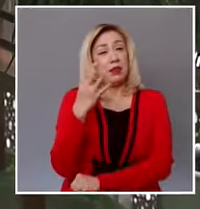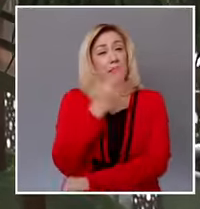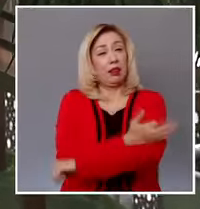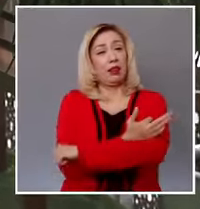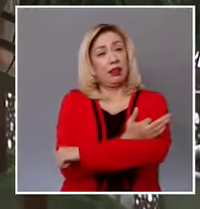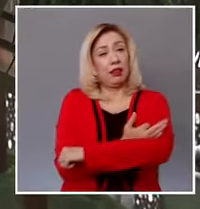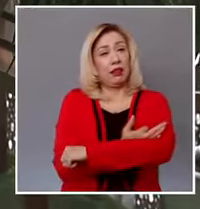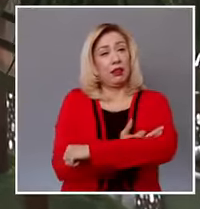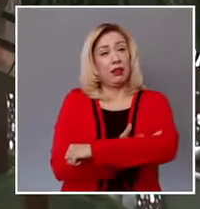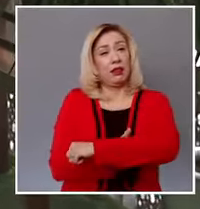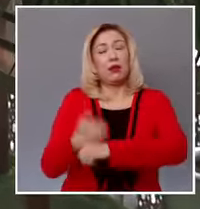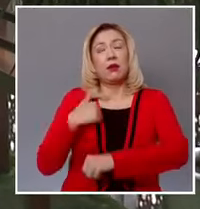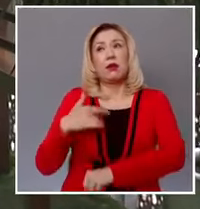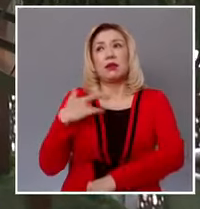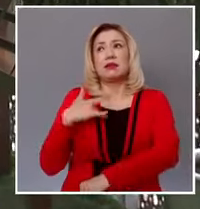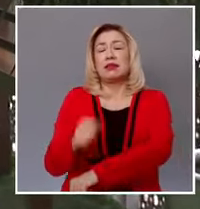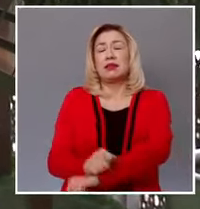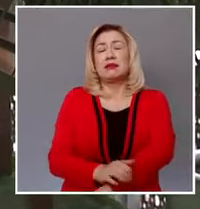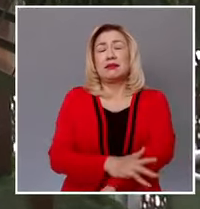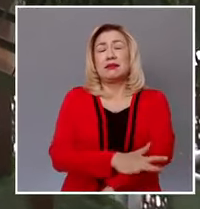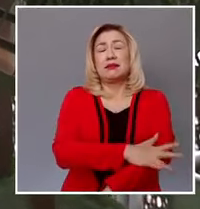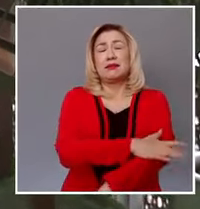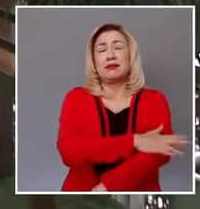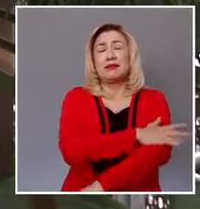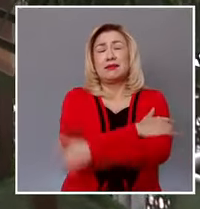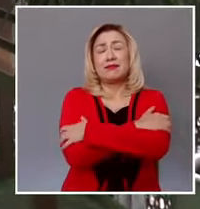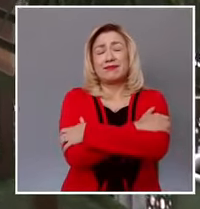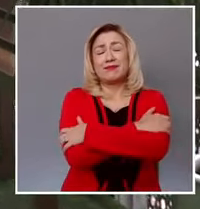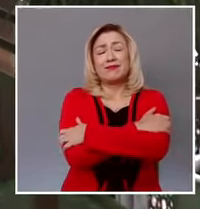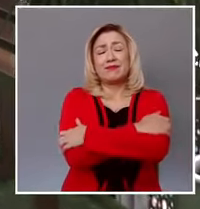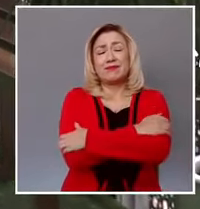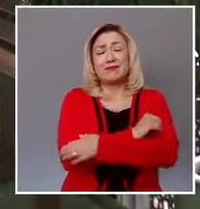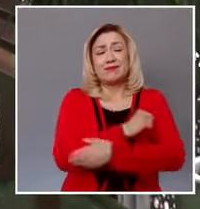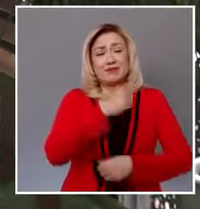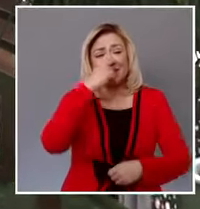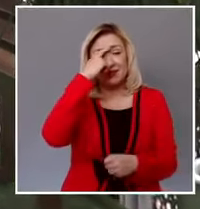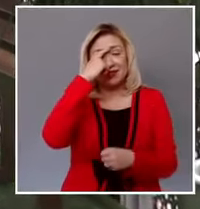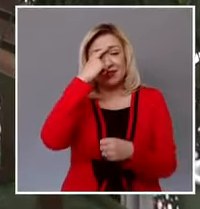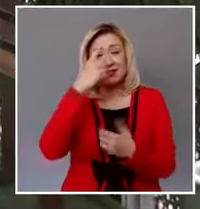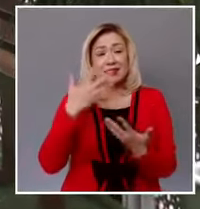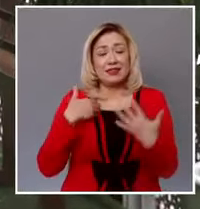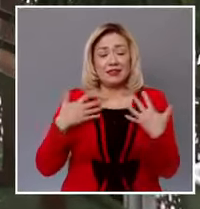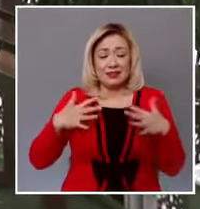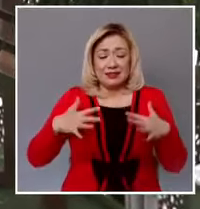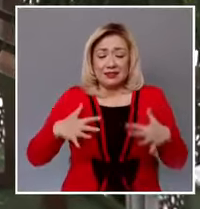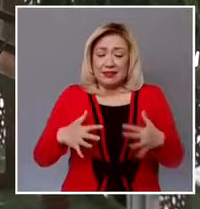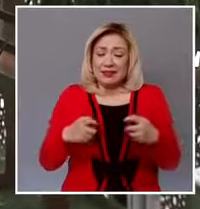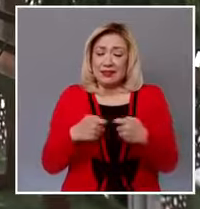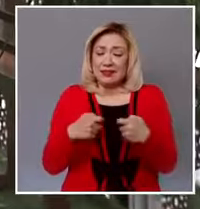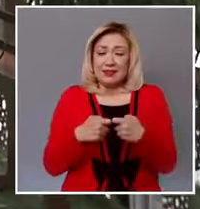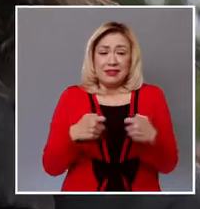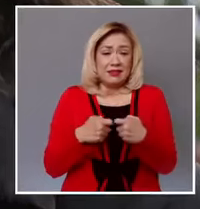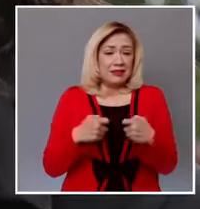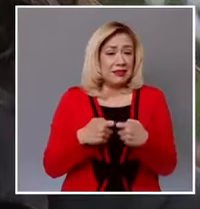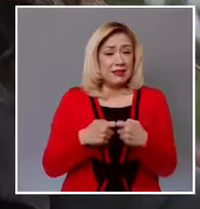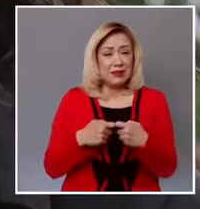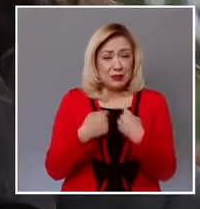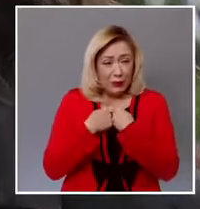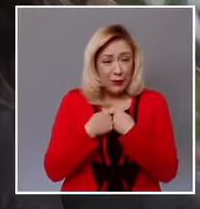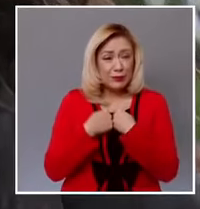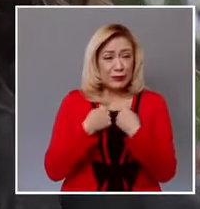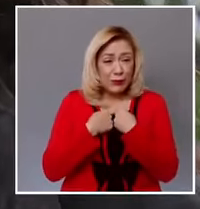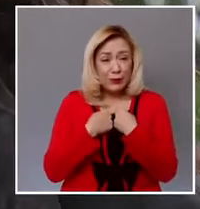que todavía no la supero. Empecé a temblar y literal yo le dije, ¿de verdad soy yo? No lo podía creer. Le digo